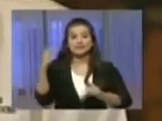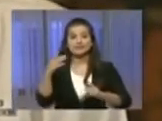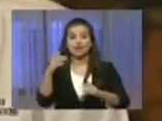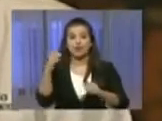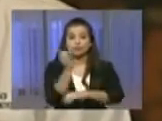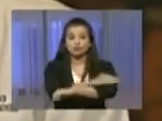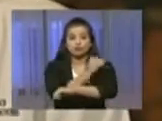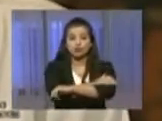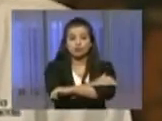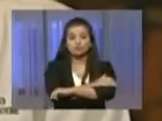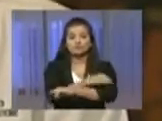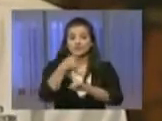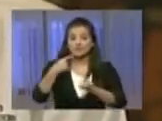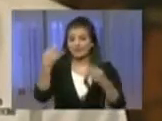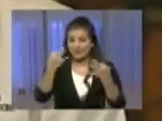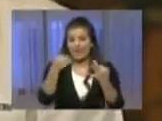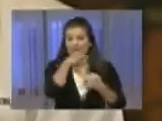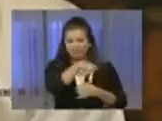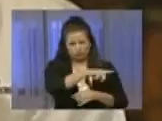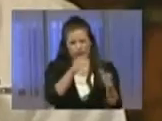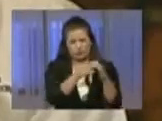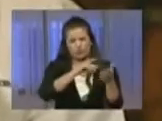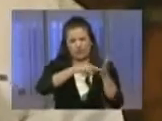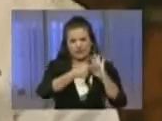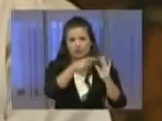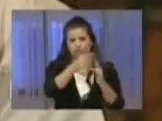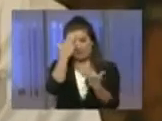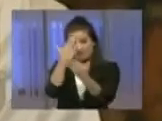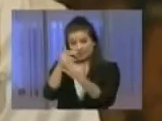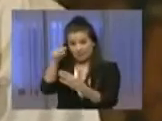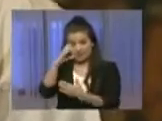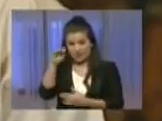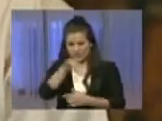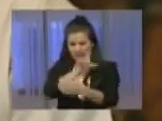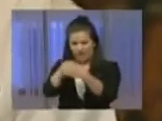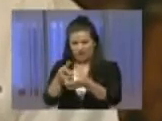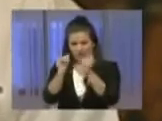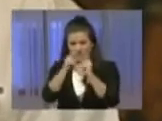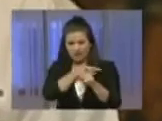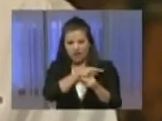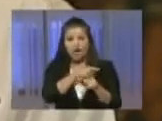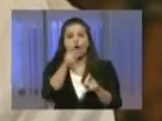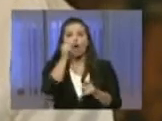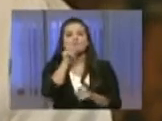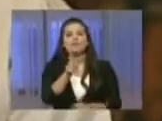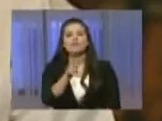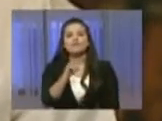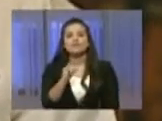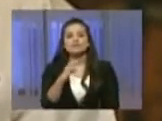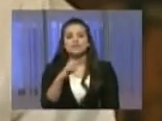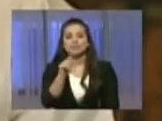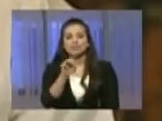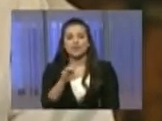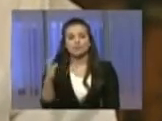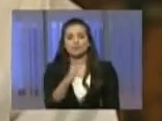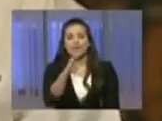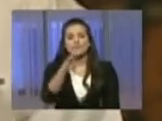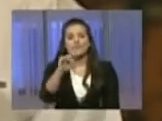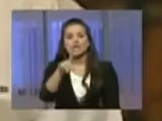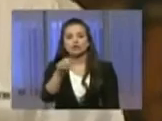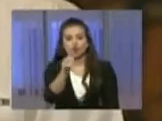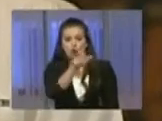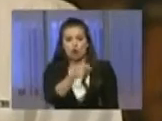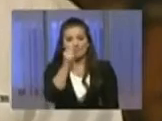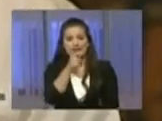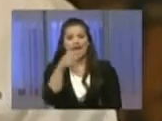representante técnico de ustedes ante el Consejo Nacional electoral es señor Vicente B el asesor